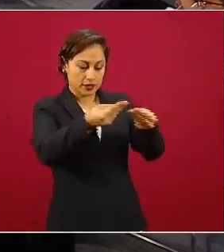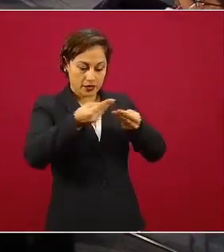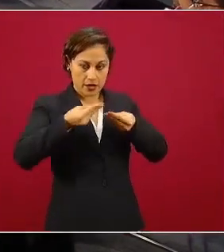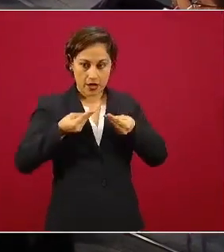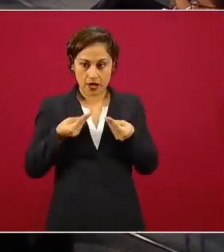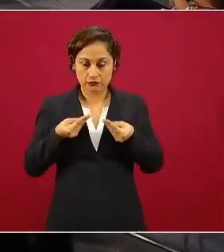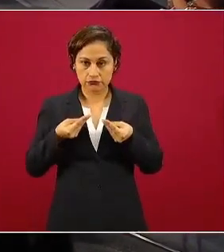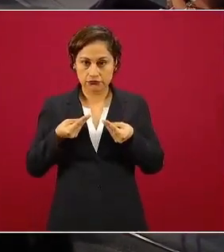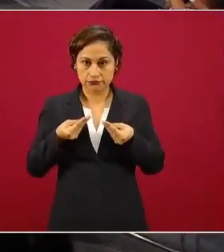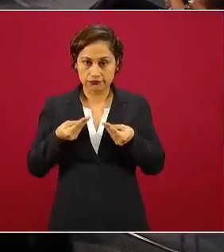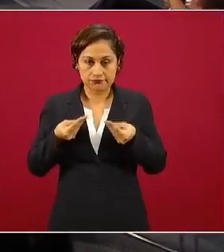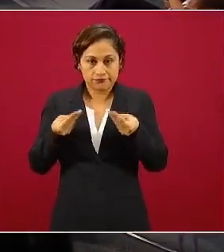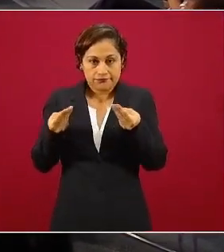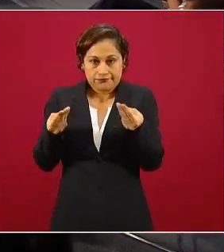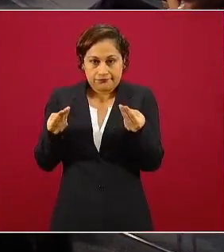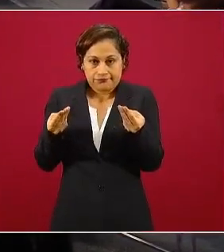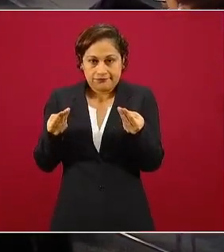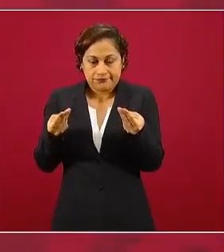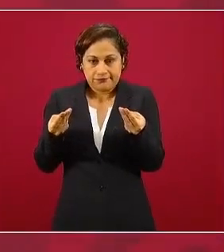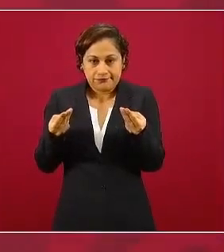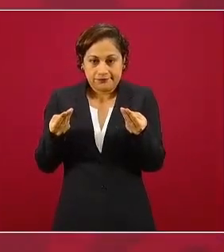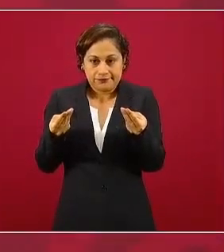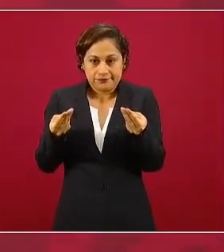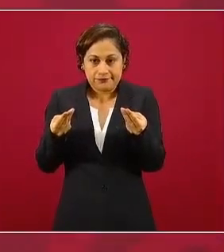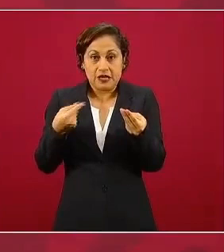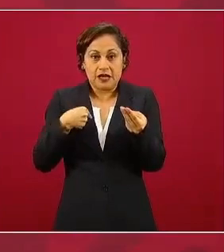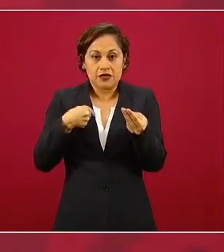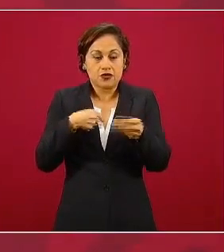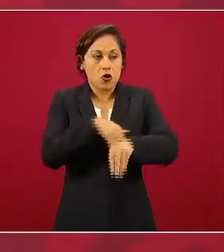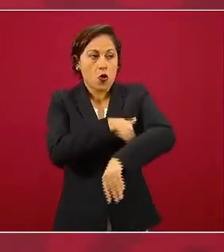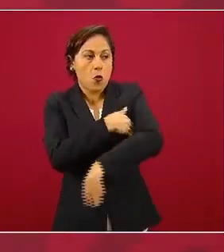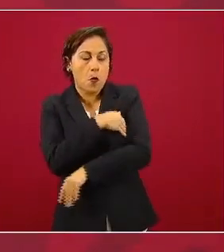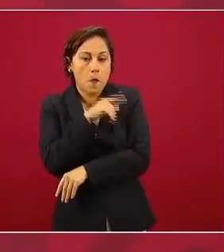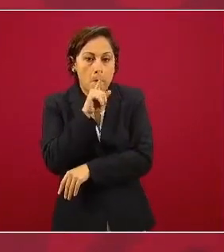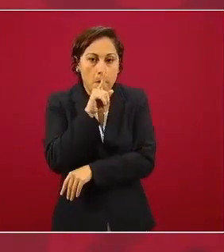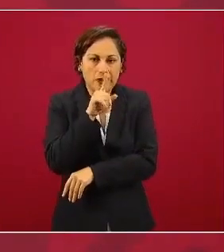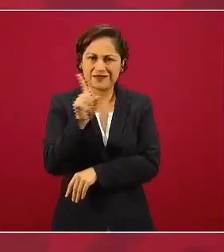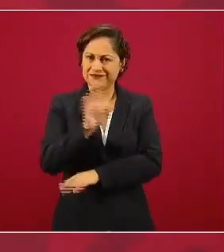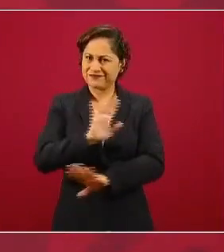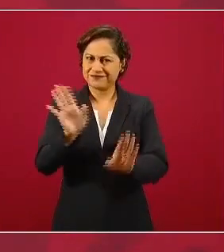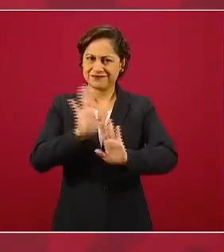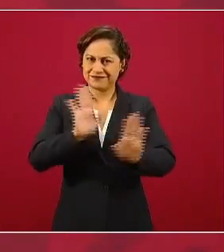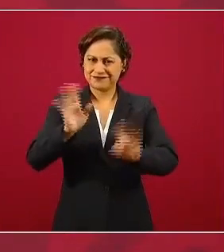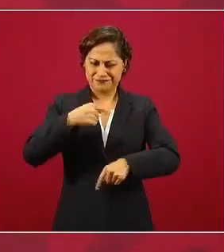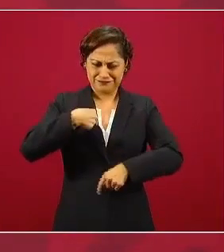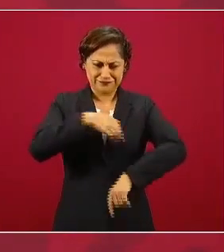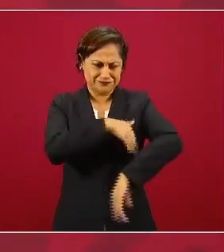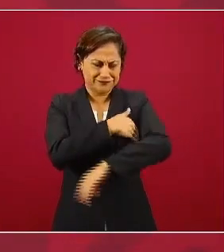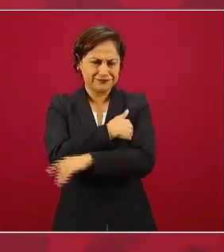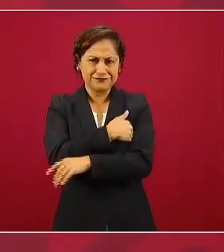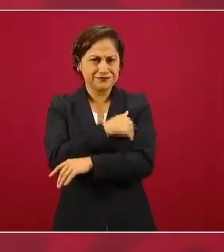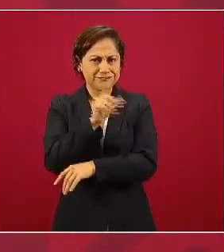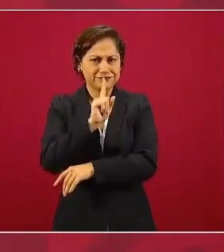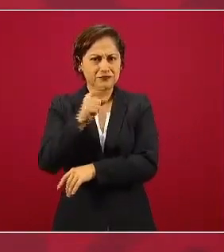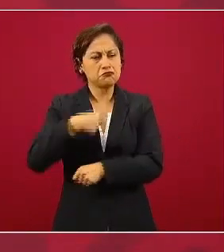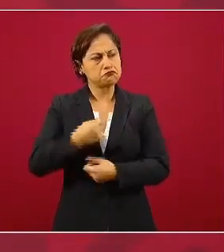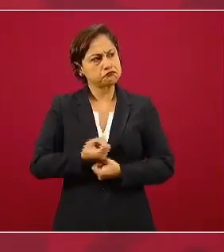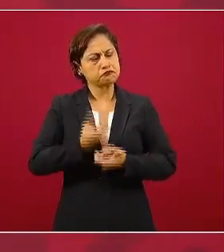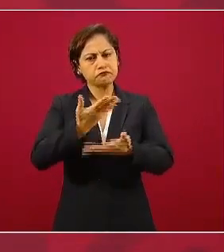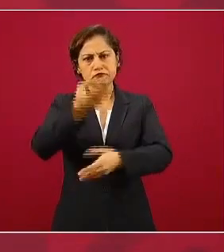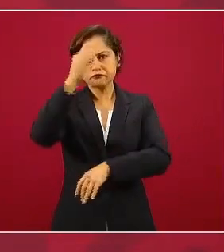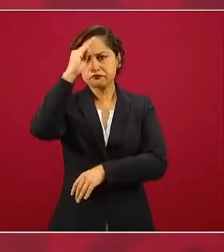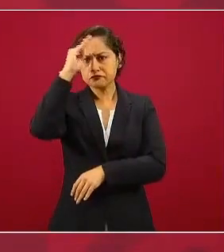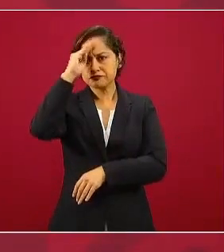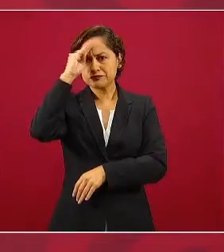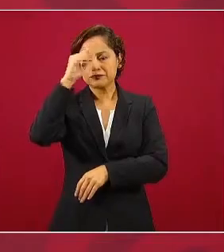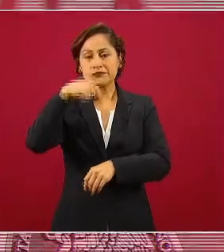y mi pecho no es bodega, siempre digo lo que pienso. ¿Qué voy a andar